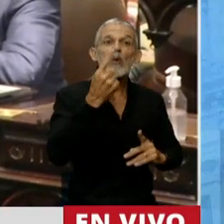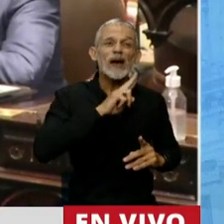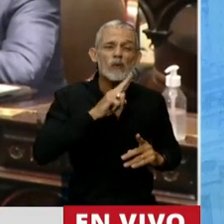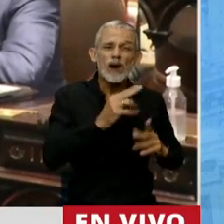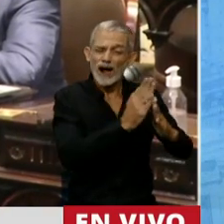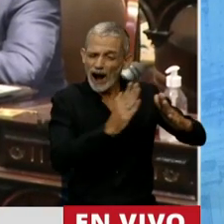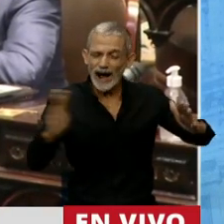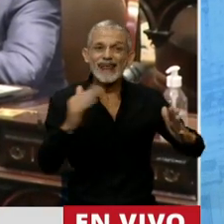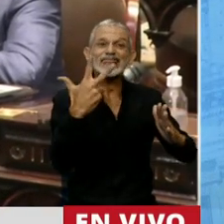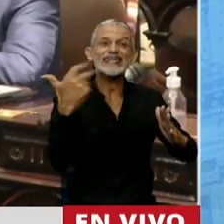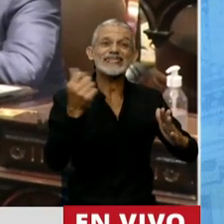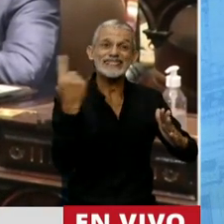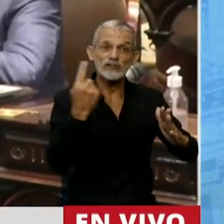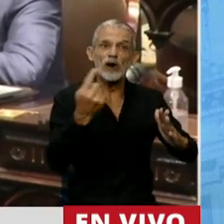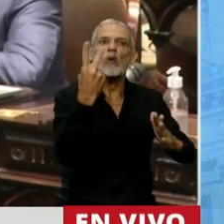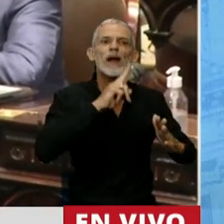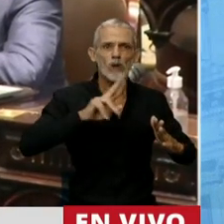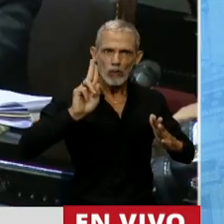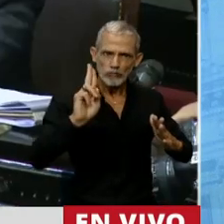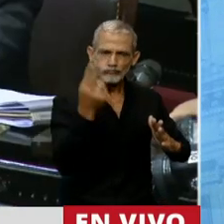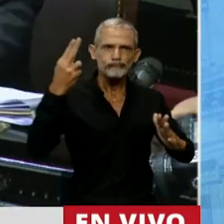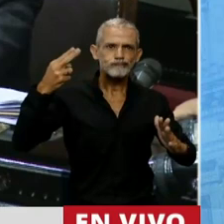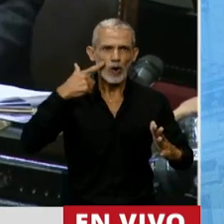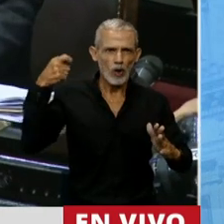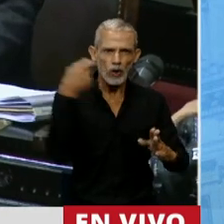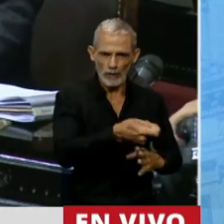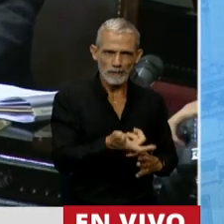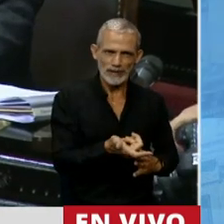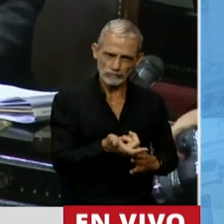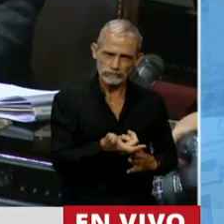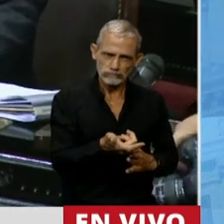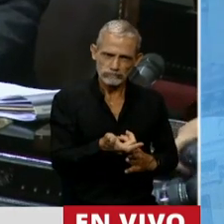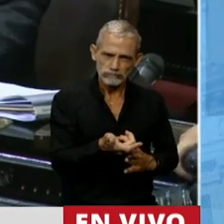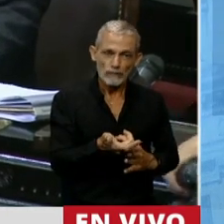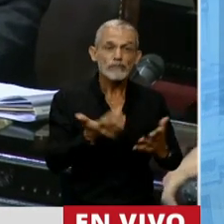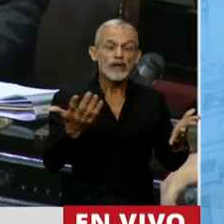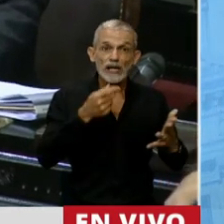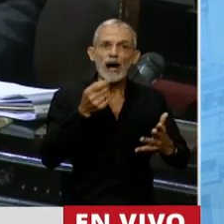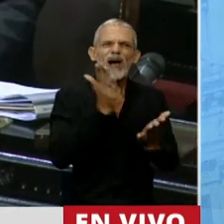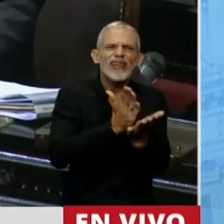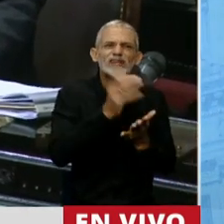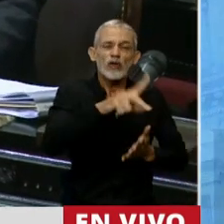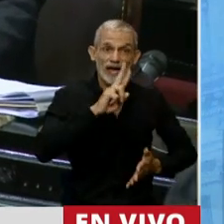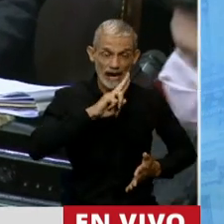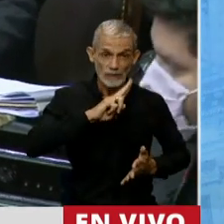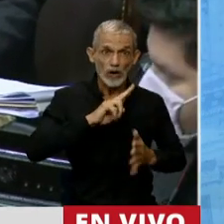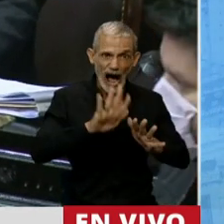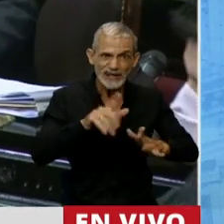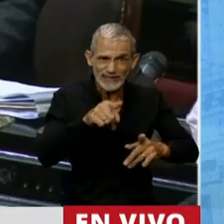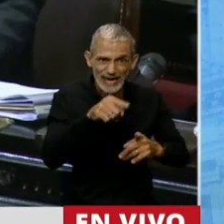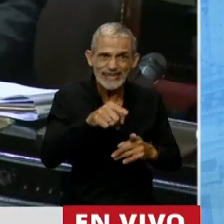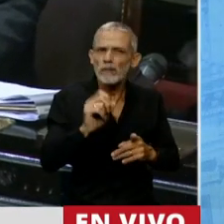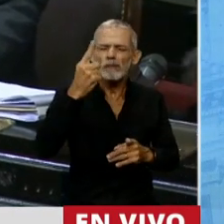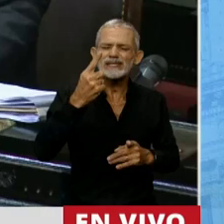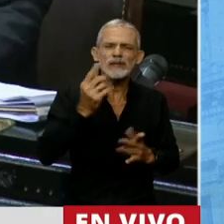mujer cada 36 horas. Repito, una mujer cada 36 horas. Y si hablamos de derechos de las mujeres, ¿no es este el